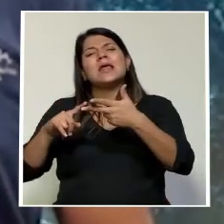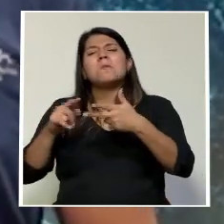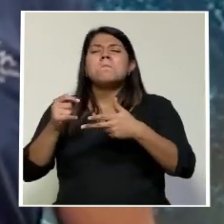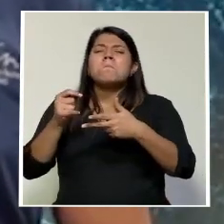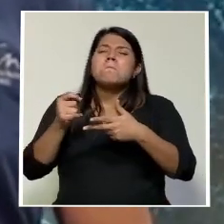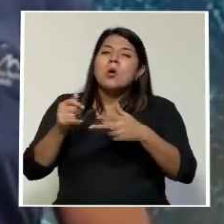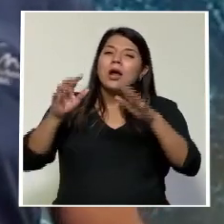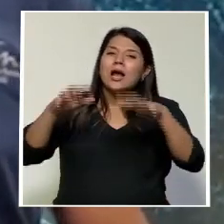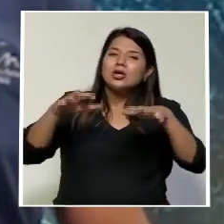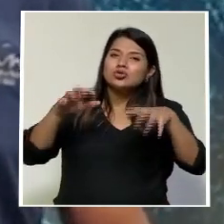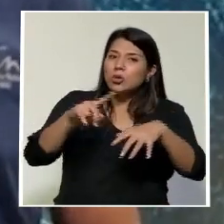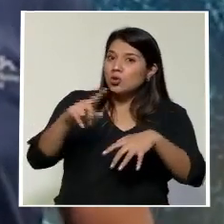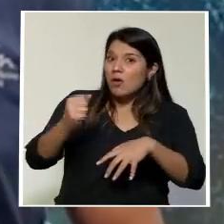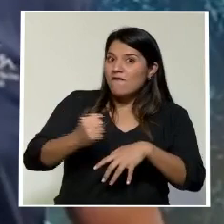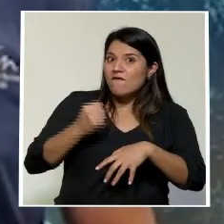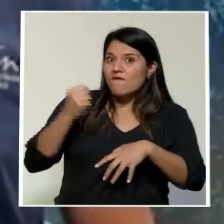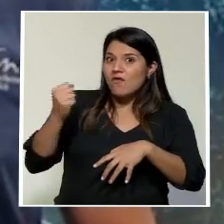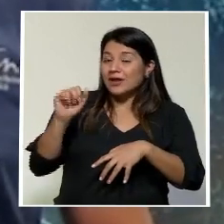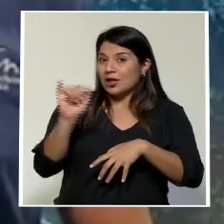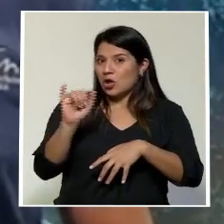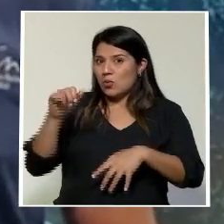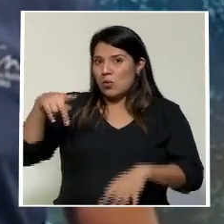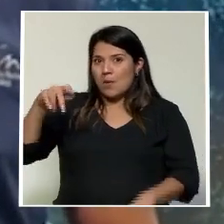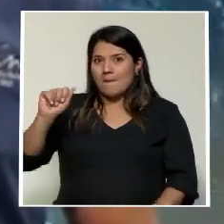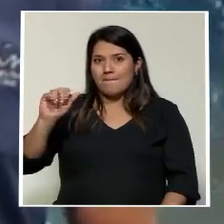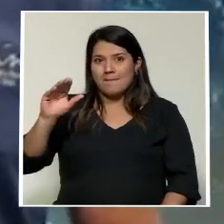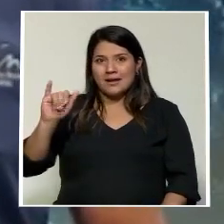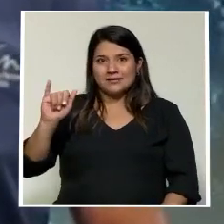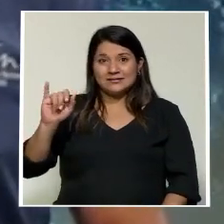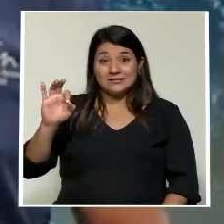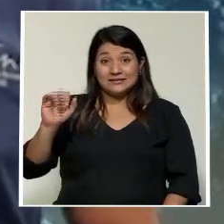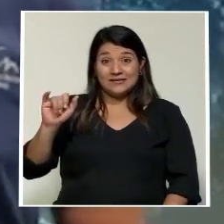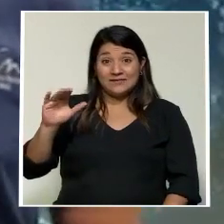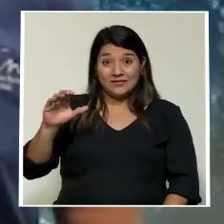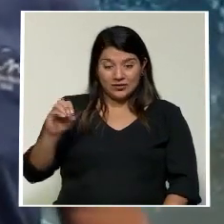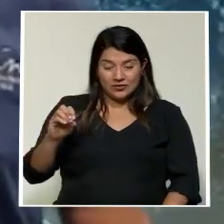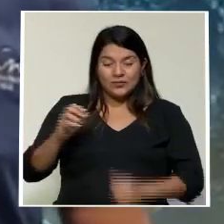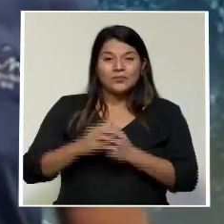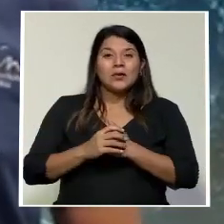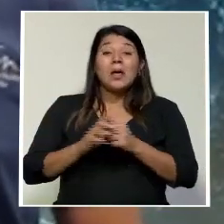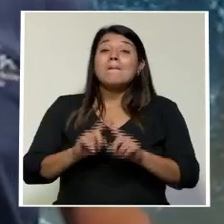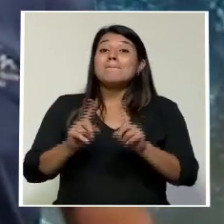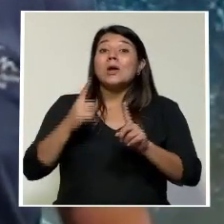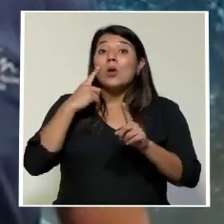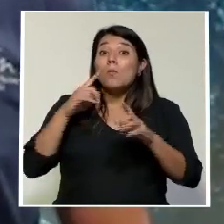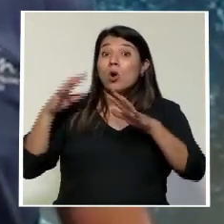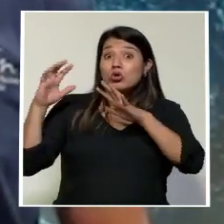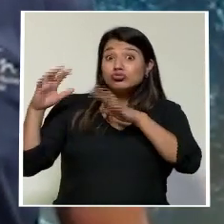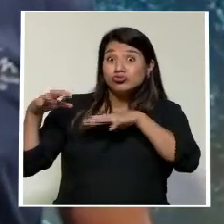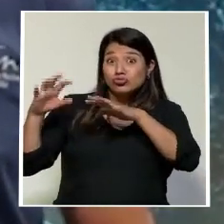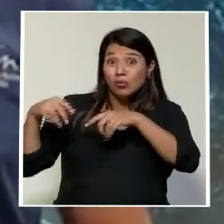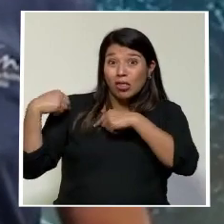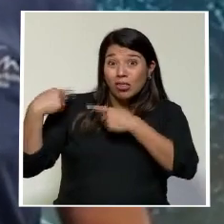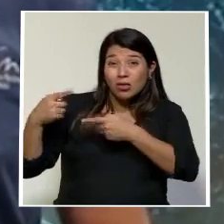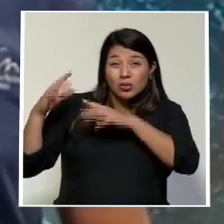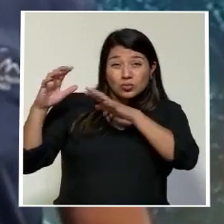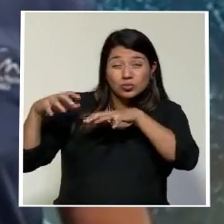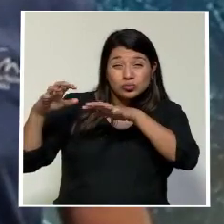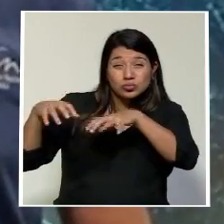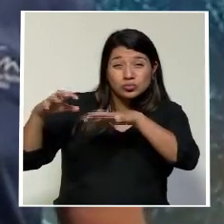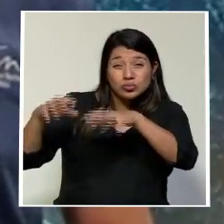y no tan intensas como las que se prevén en el Pacífico. Sin embargo, debido a las precipitaciones de los últimos días, hay sectores